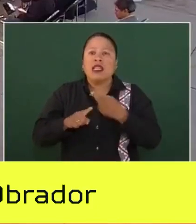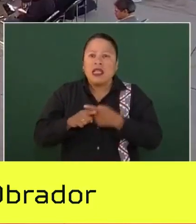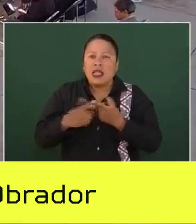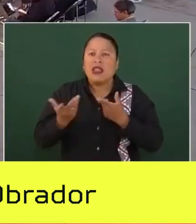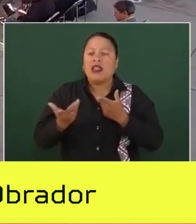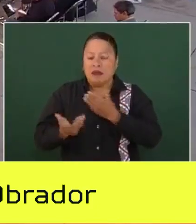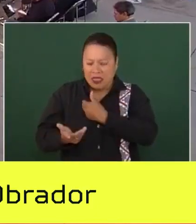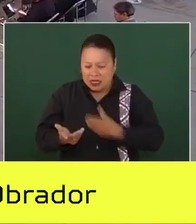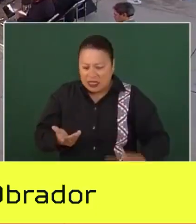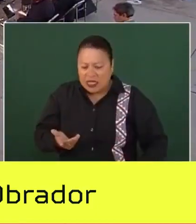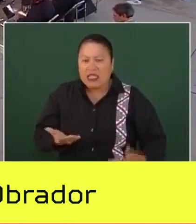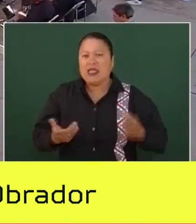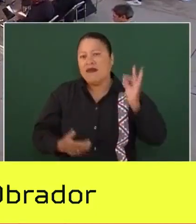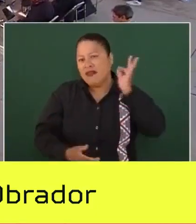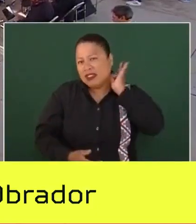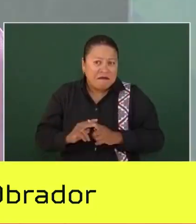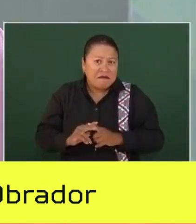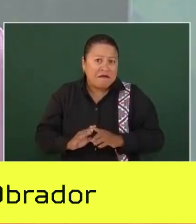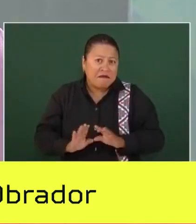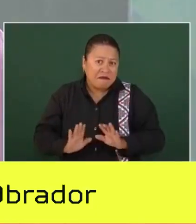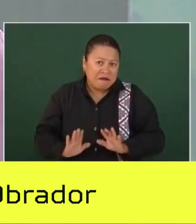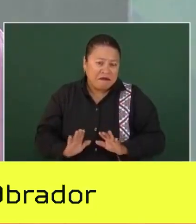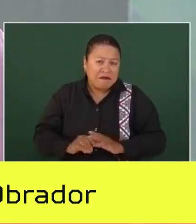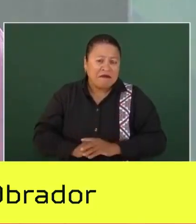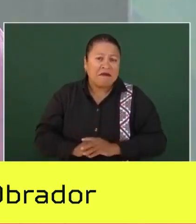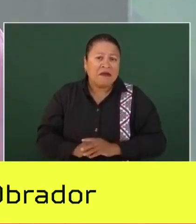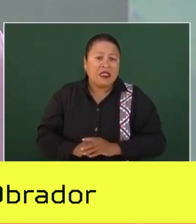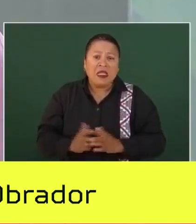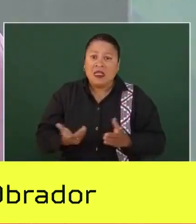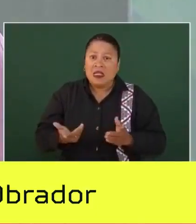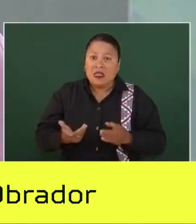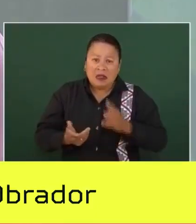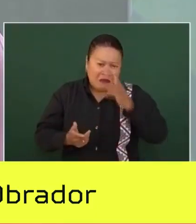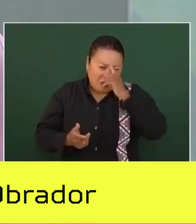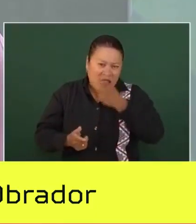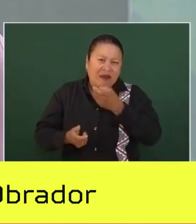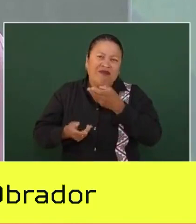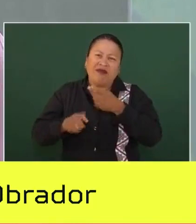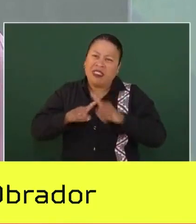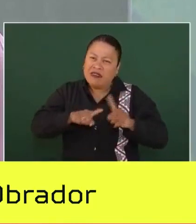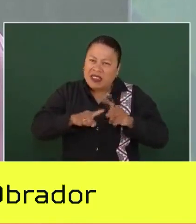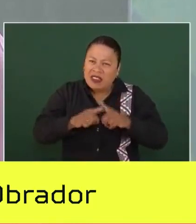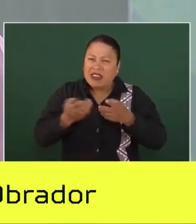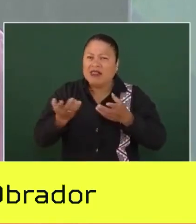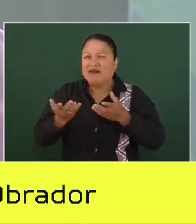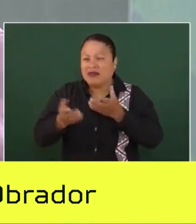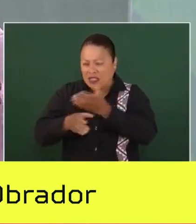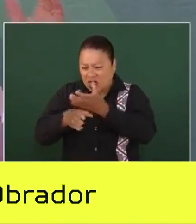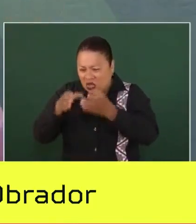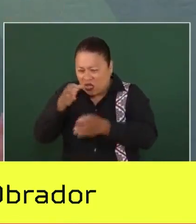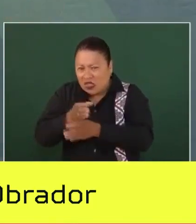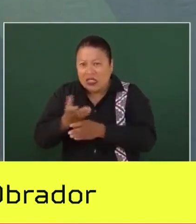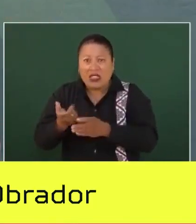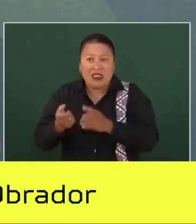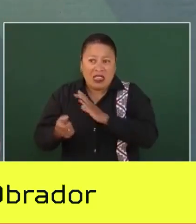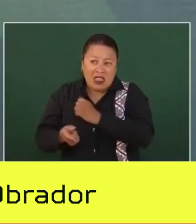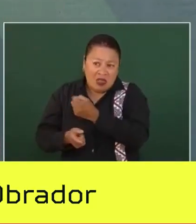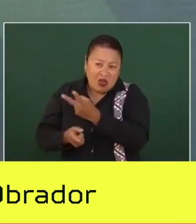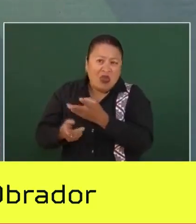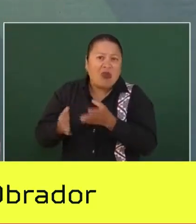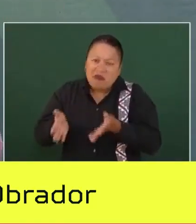que deciden pues liberar estos bienes y cosas